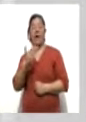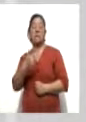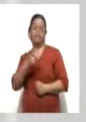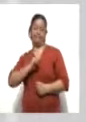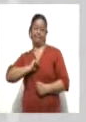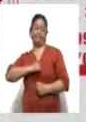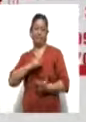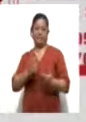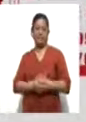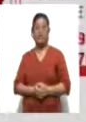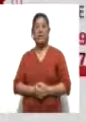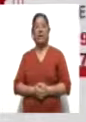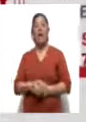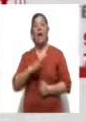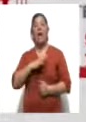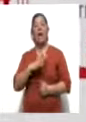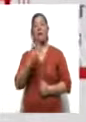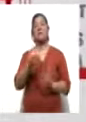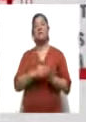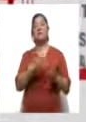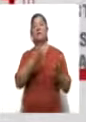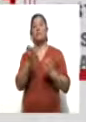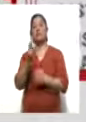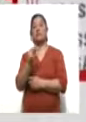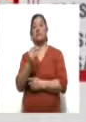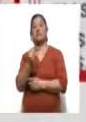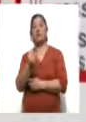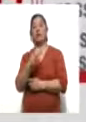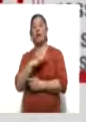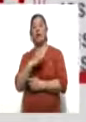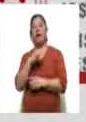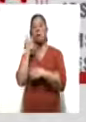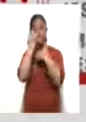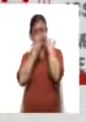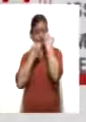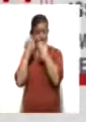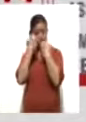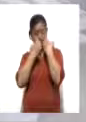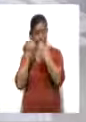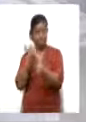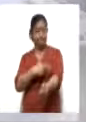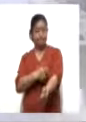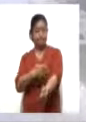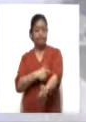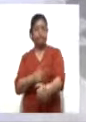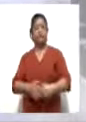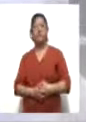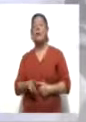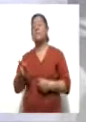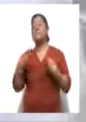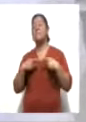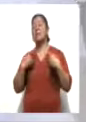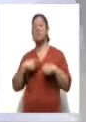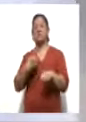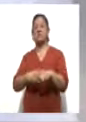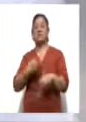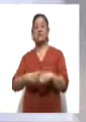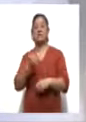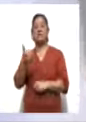30.224 casos negativos y 3.989 se encuentran en espera de resultado. Del total de casos positivos,